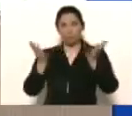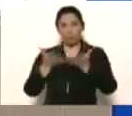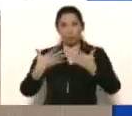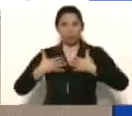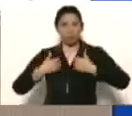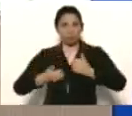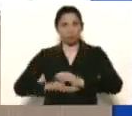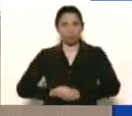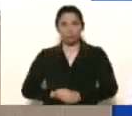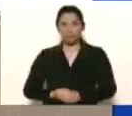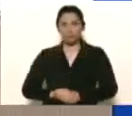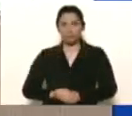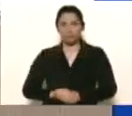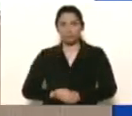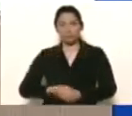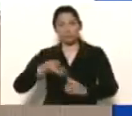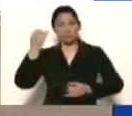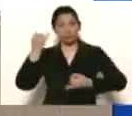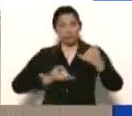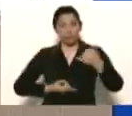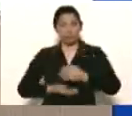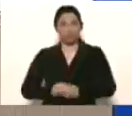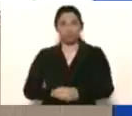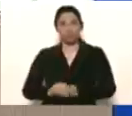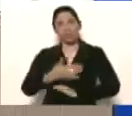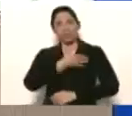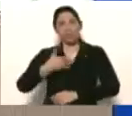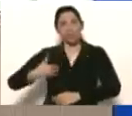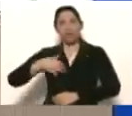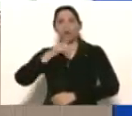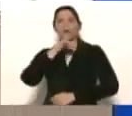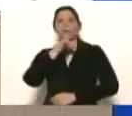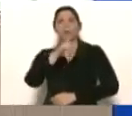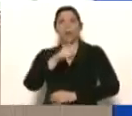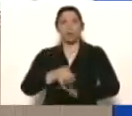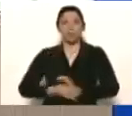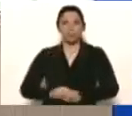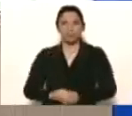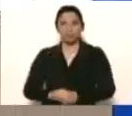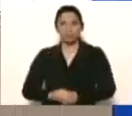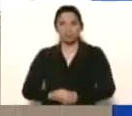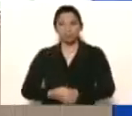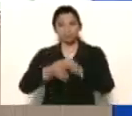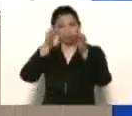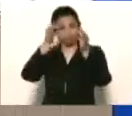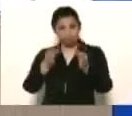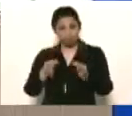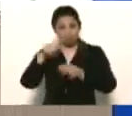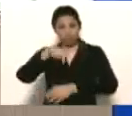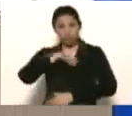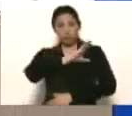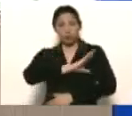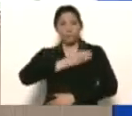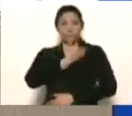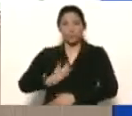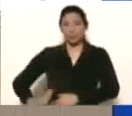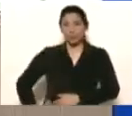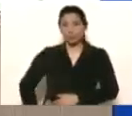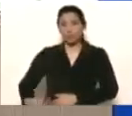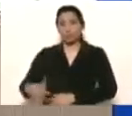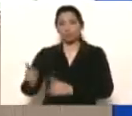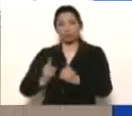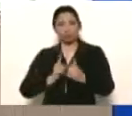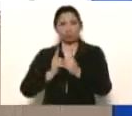de la salud para finalizar quiero informar confirmar desde la comisión presidencial para el seguimiento